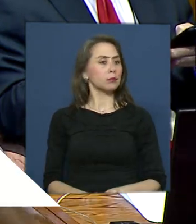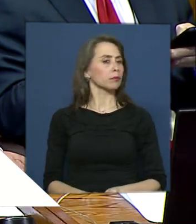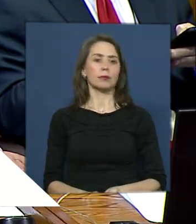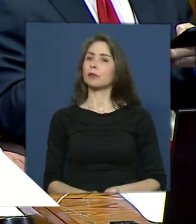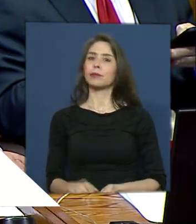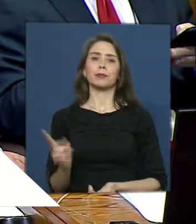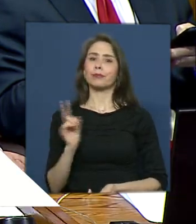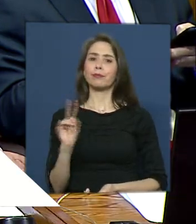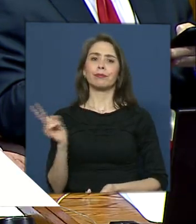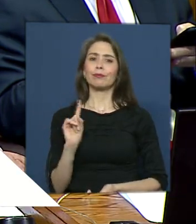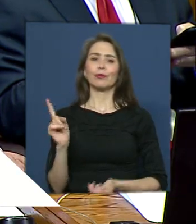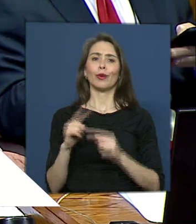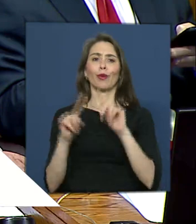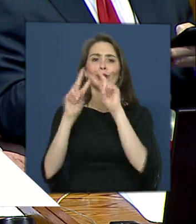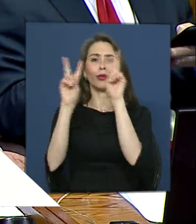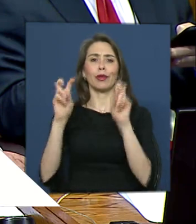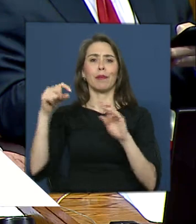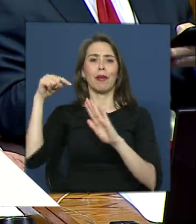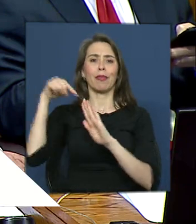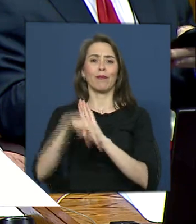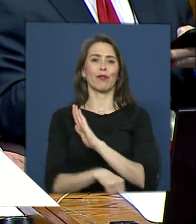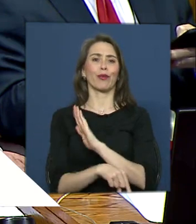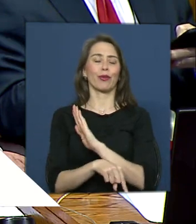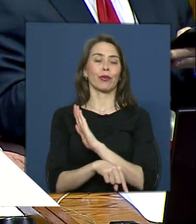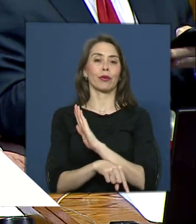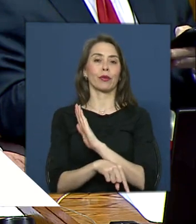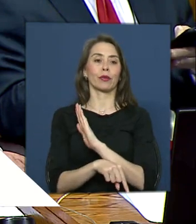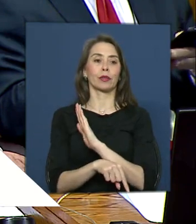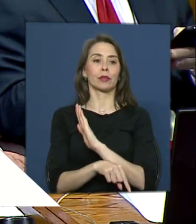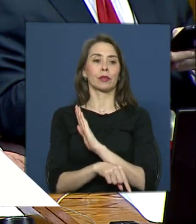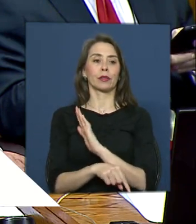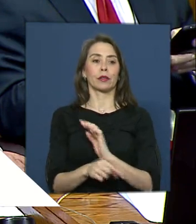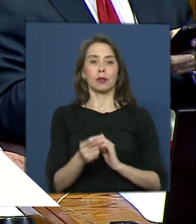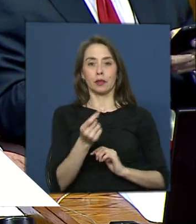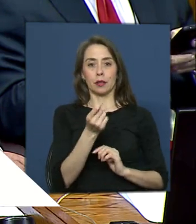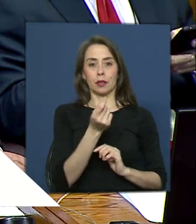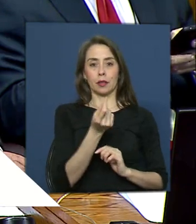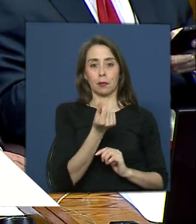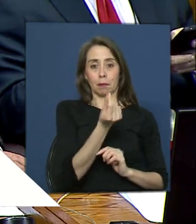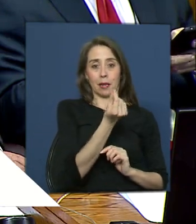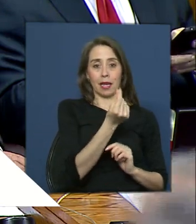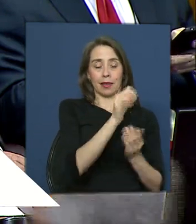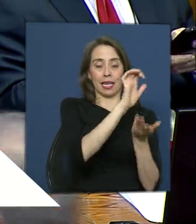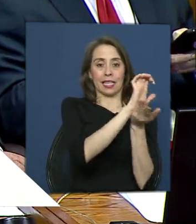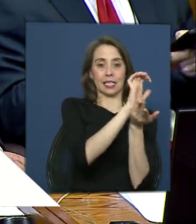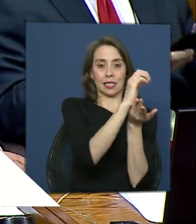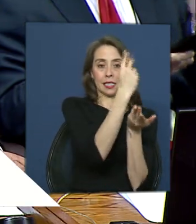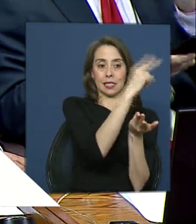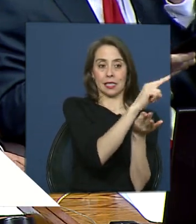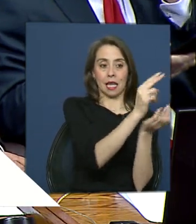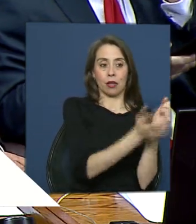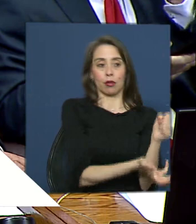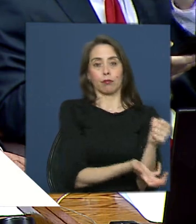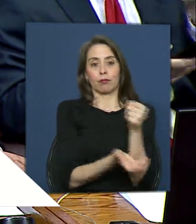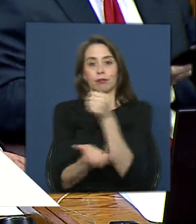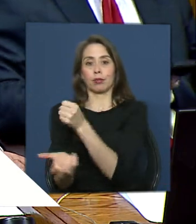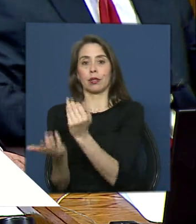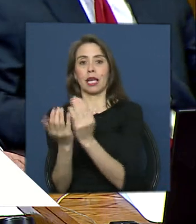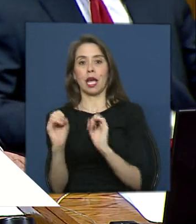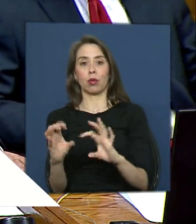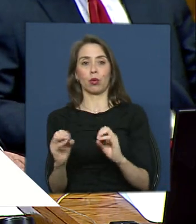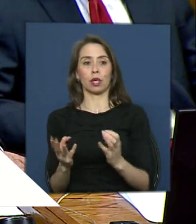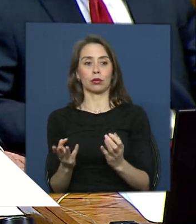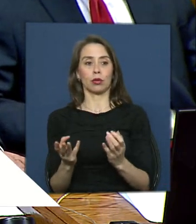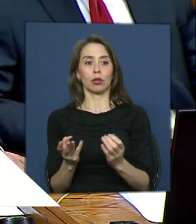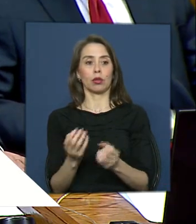una razón más de fondo. Y la razón de fondo es que con los recursos del Estado, exclusivamente en el ámbito de la educación, estimamos que no